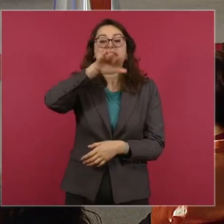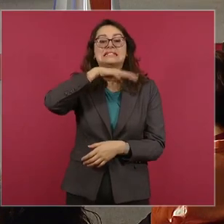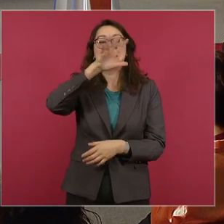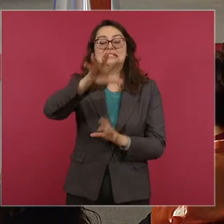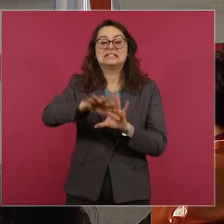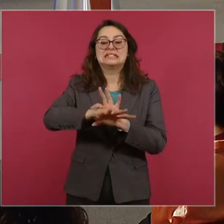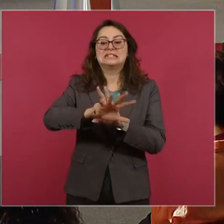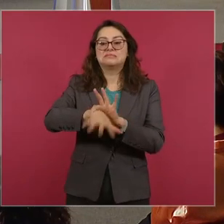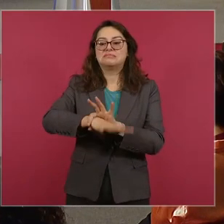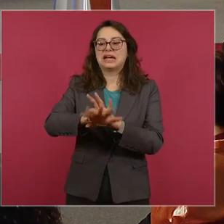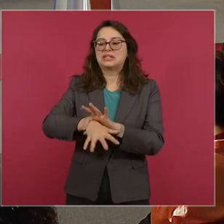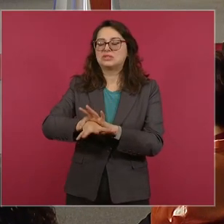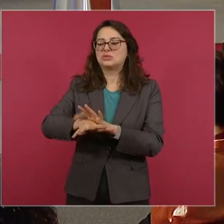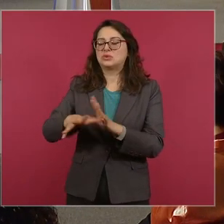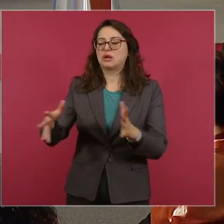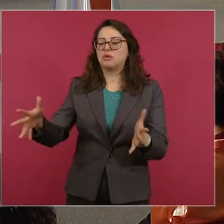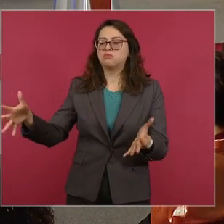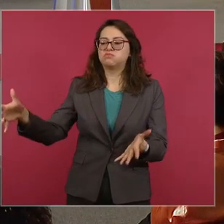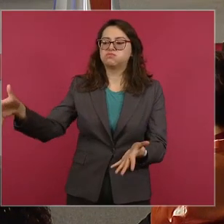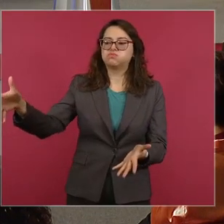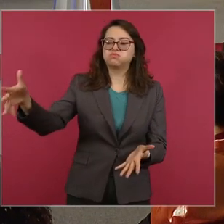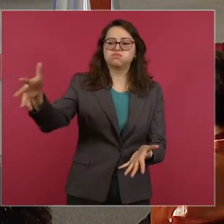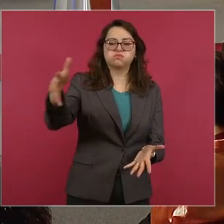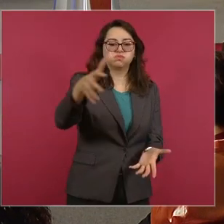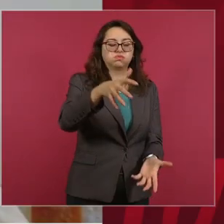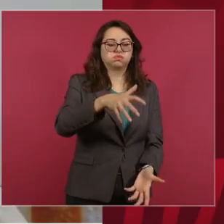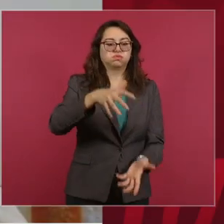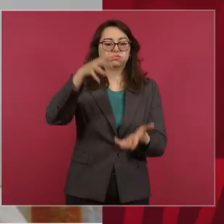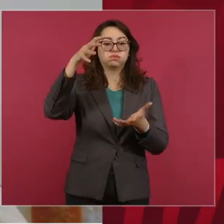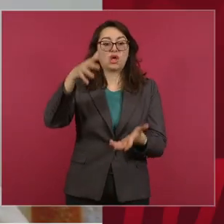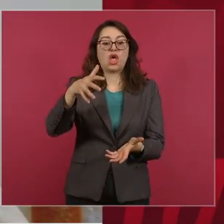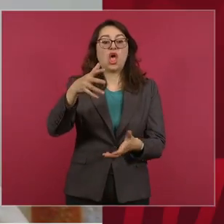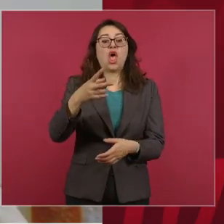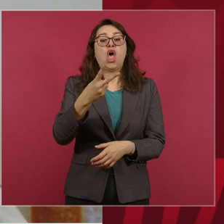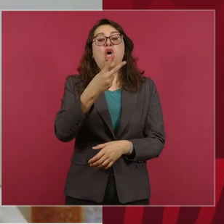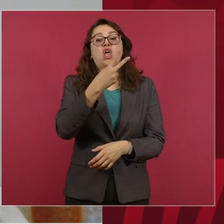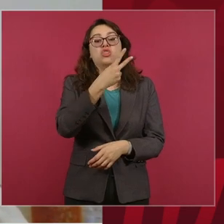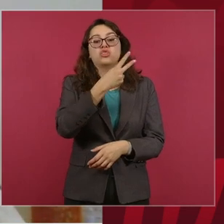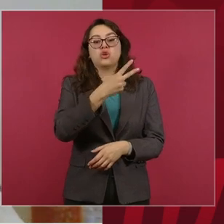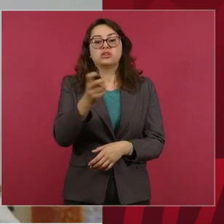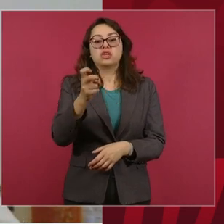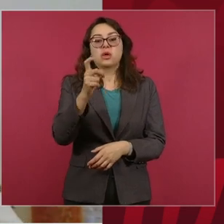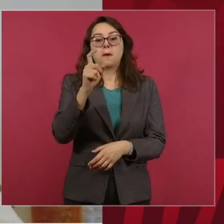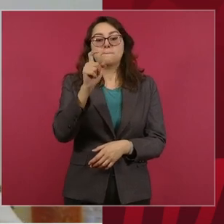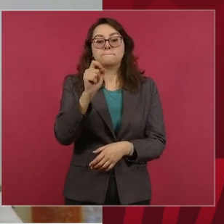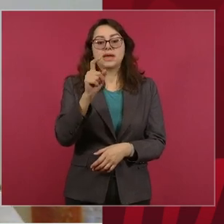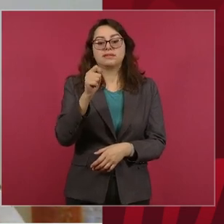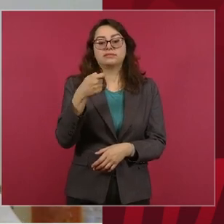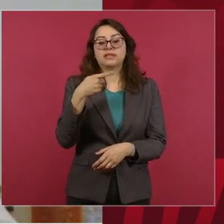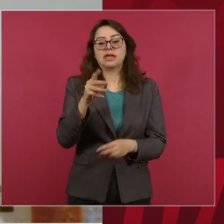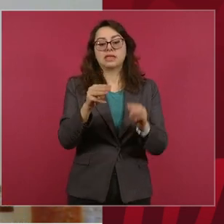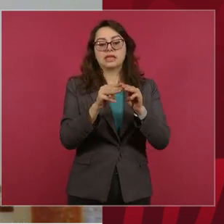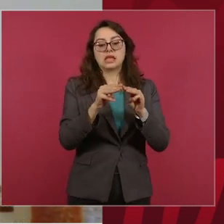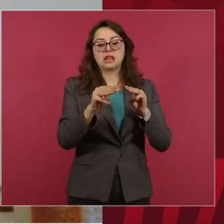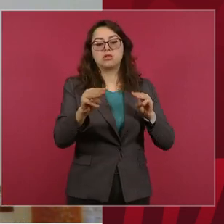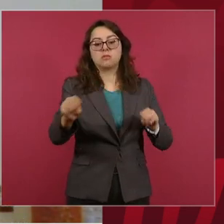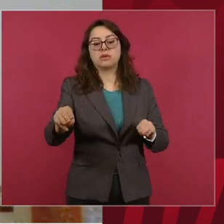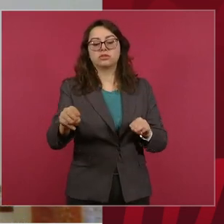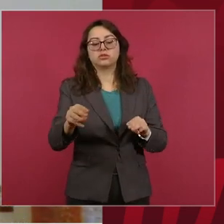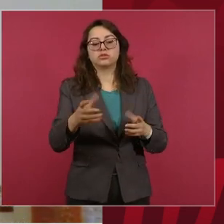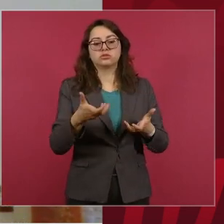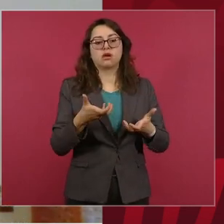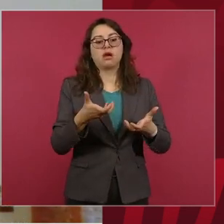orgánicos. 220 kilómetros de limpieza en calles y avenidas